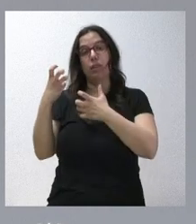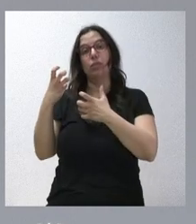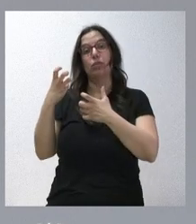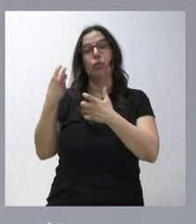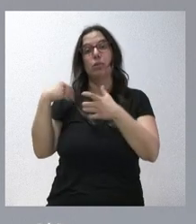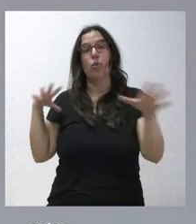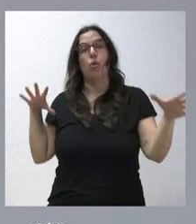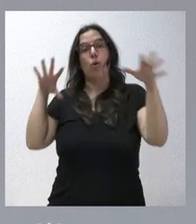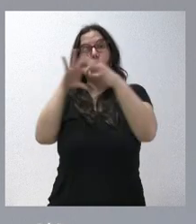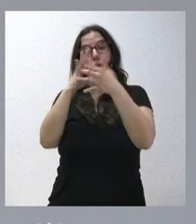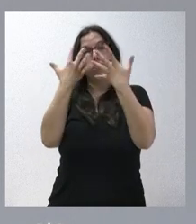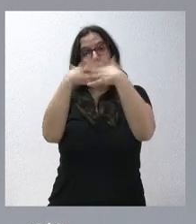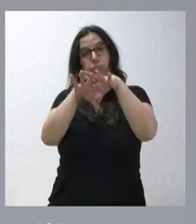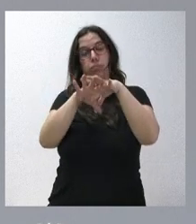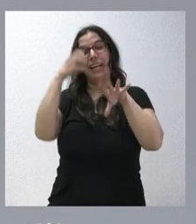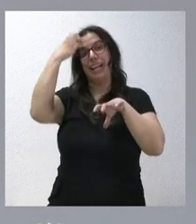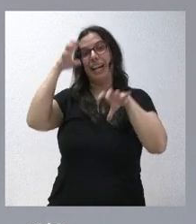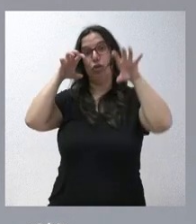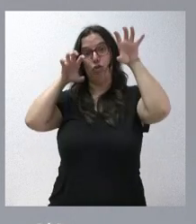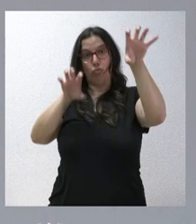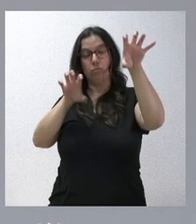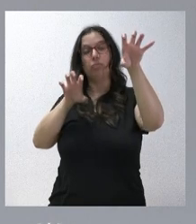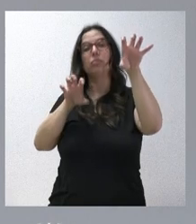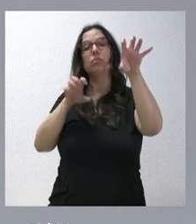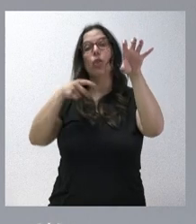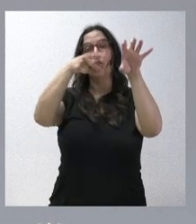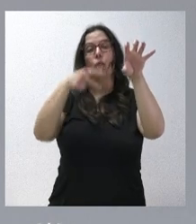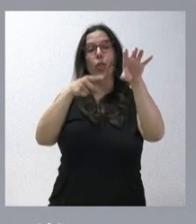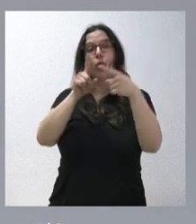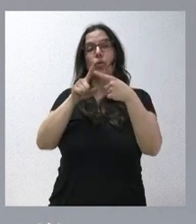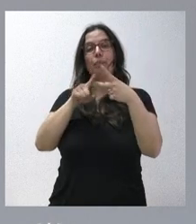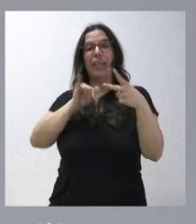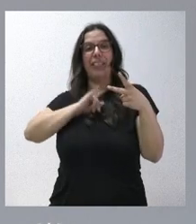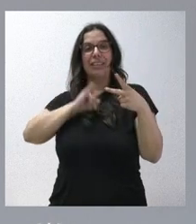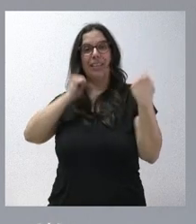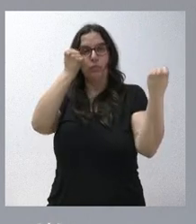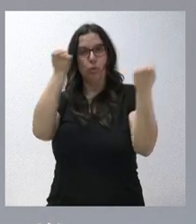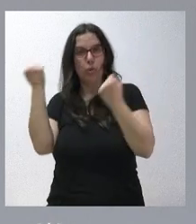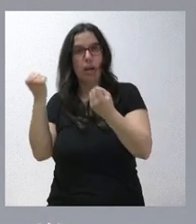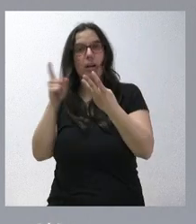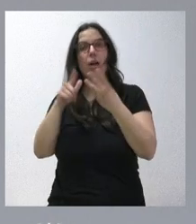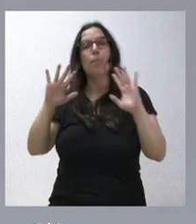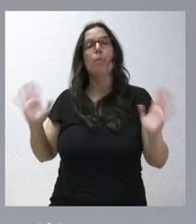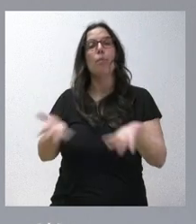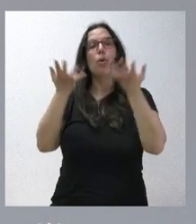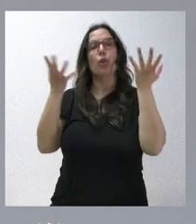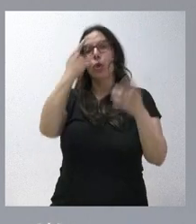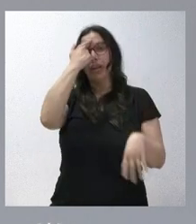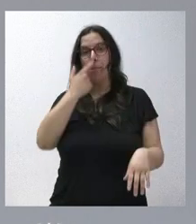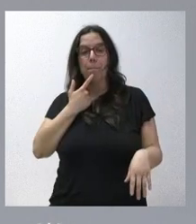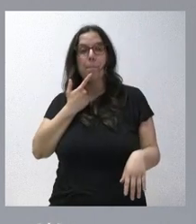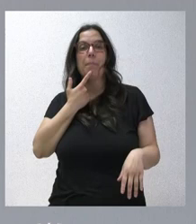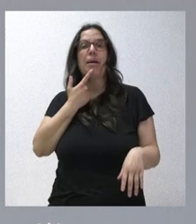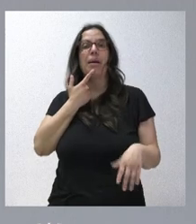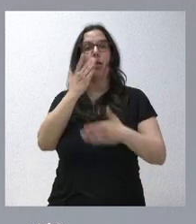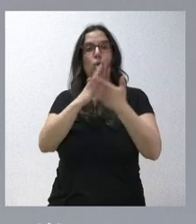la eh fusión de los reinos de León y de Castilla la identidad institucional la promoción de la imagen de